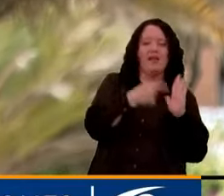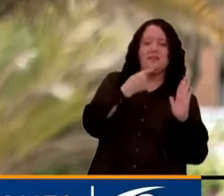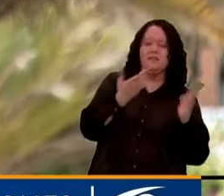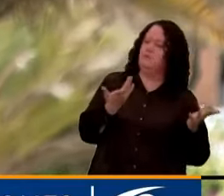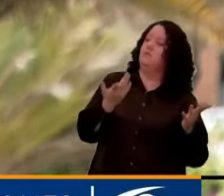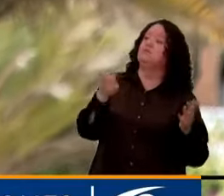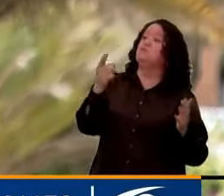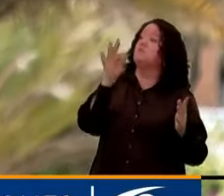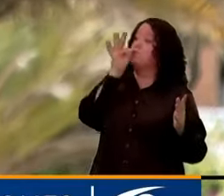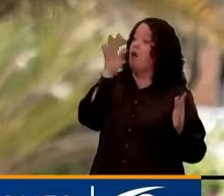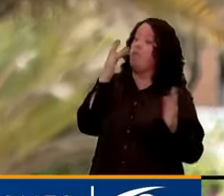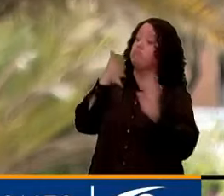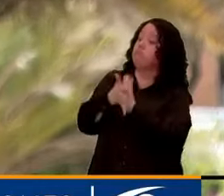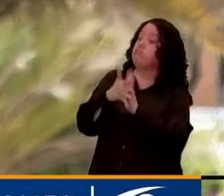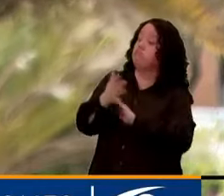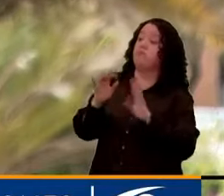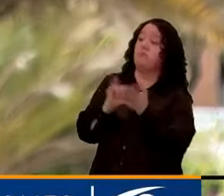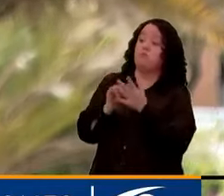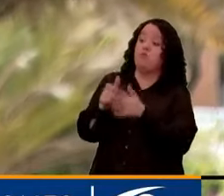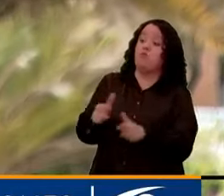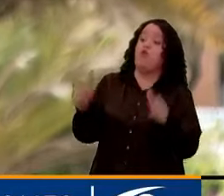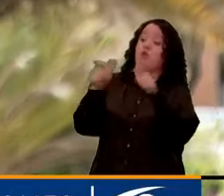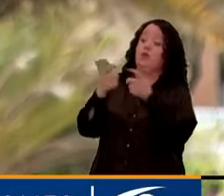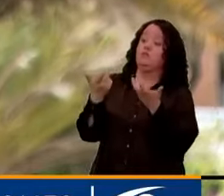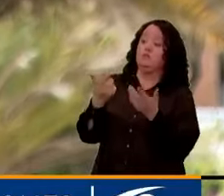bajo juramento en el Congreso de la República. Esto fue lo que pasó.